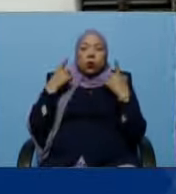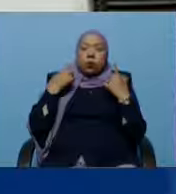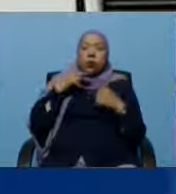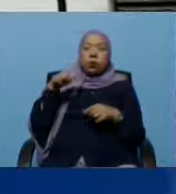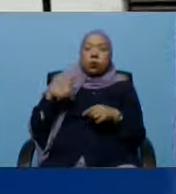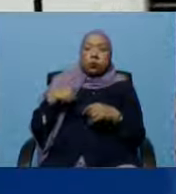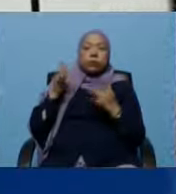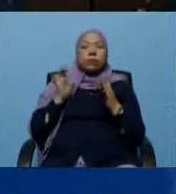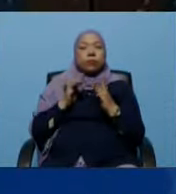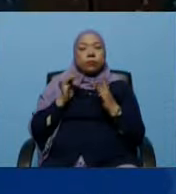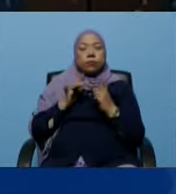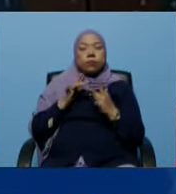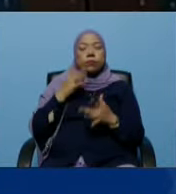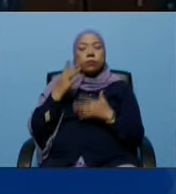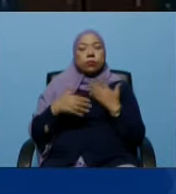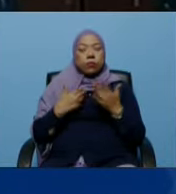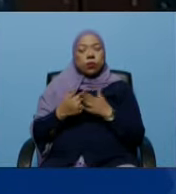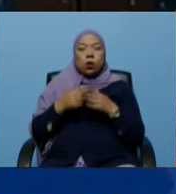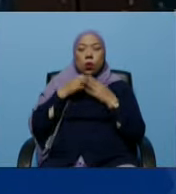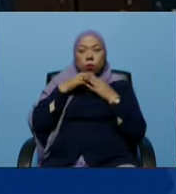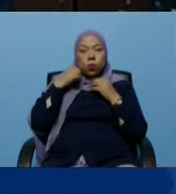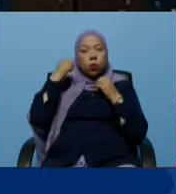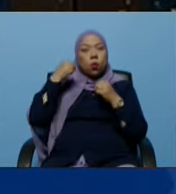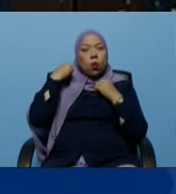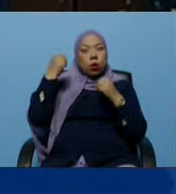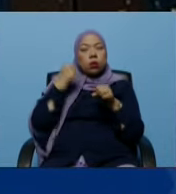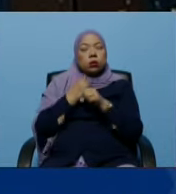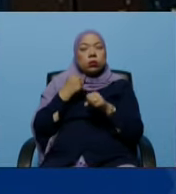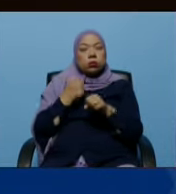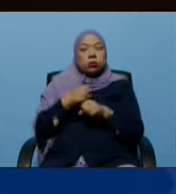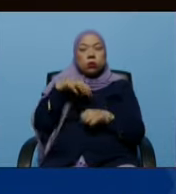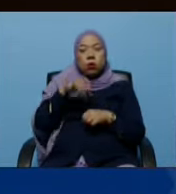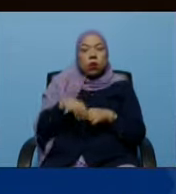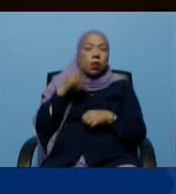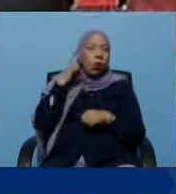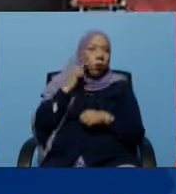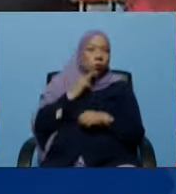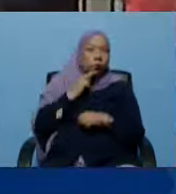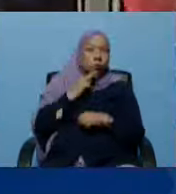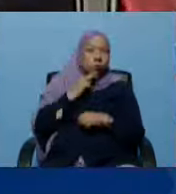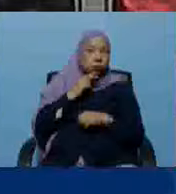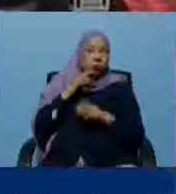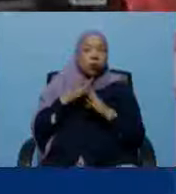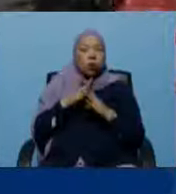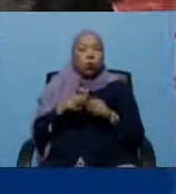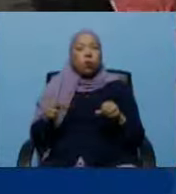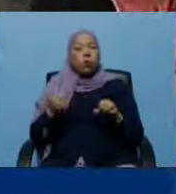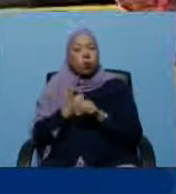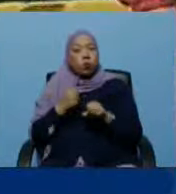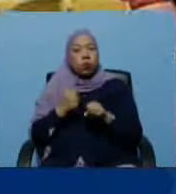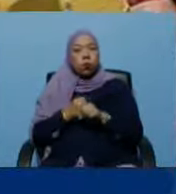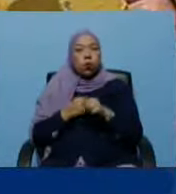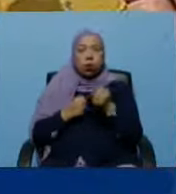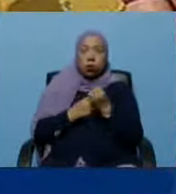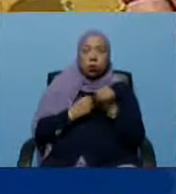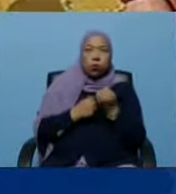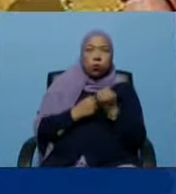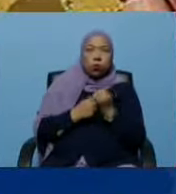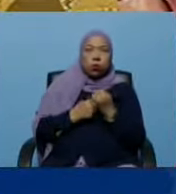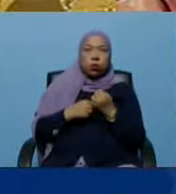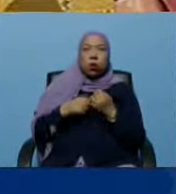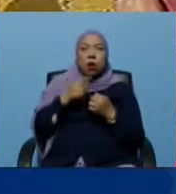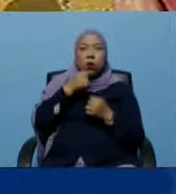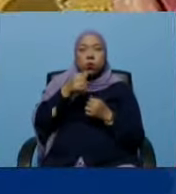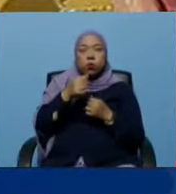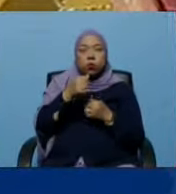bueno, estamos en pie de lucha constante y desde el Estado Bolívar, con todo ese apalancamiento que tenemos del arco